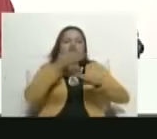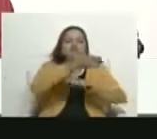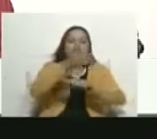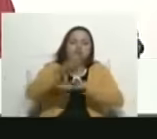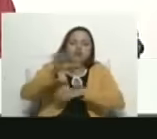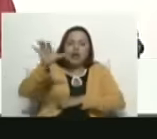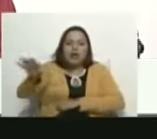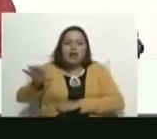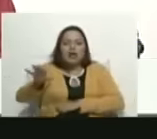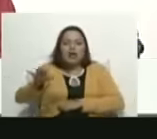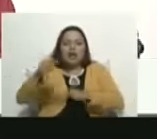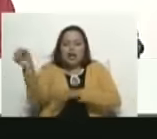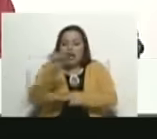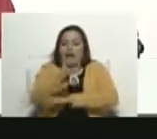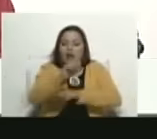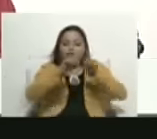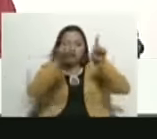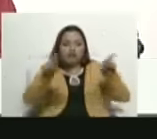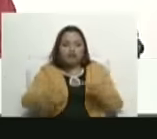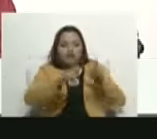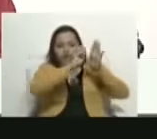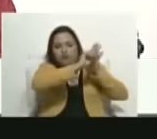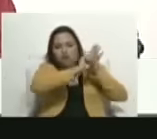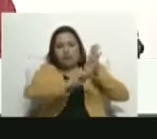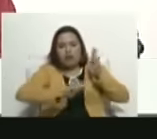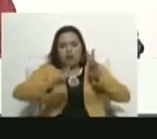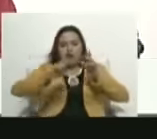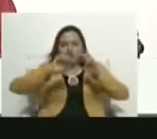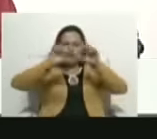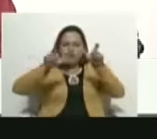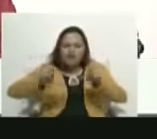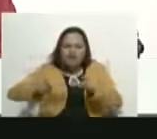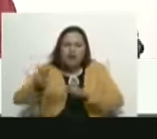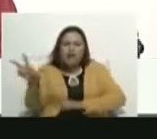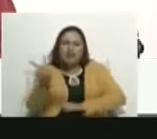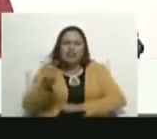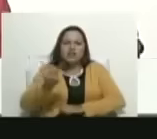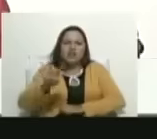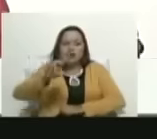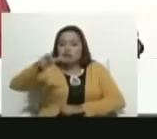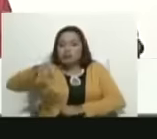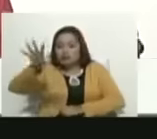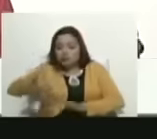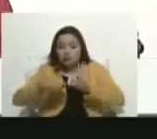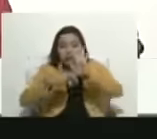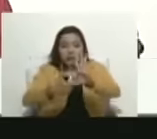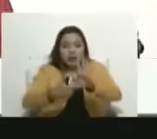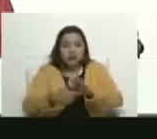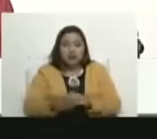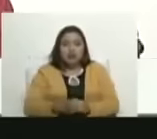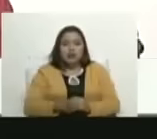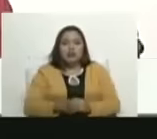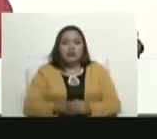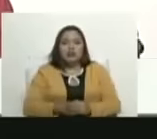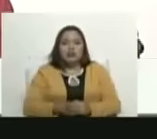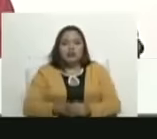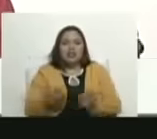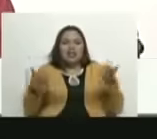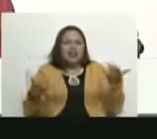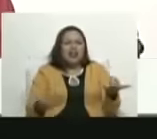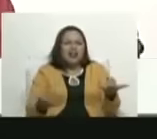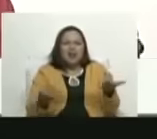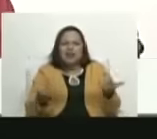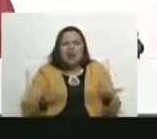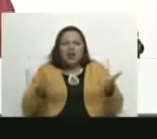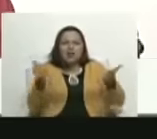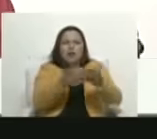pintados, los mapas de Venezuela con nuestra Guayana Esequiba por todos lados, que desaparezcan